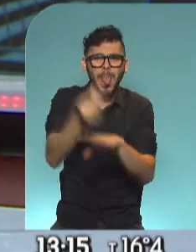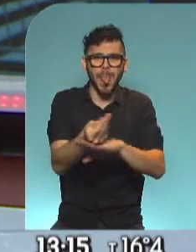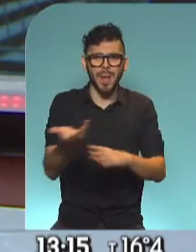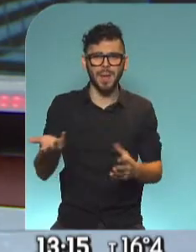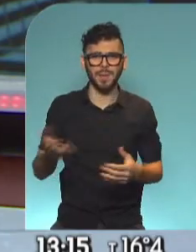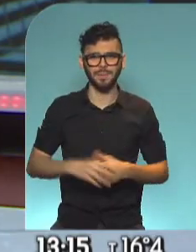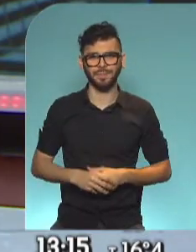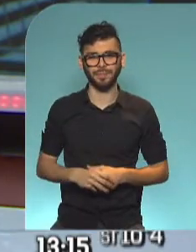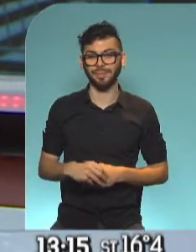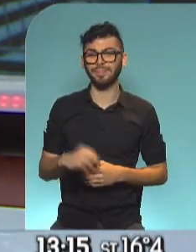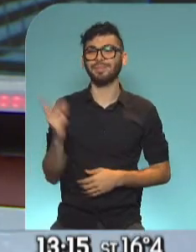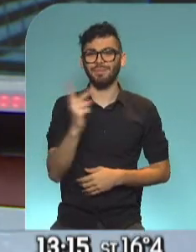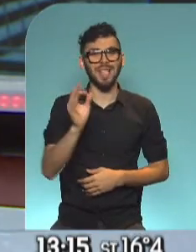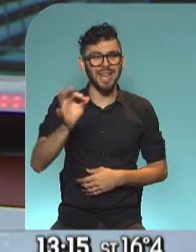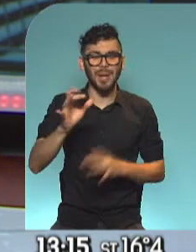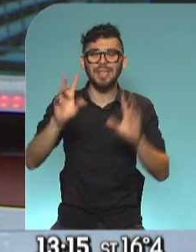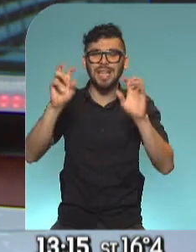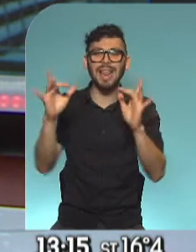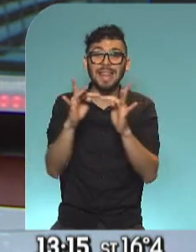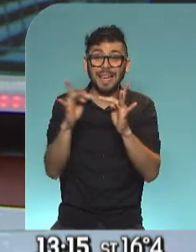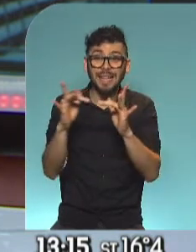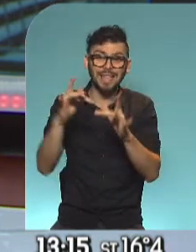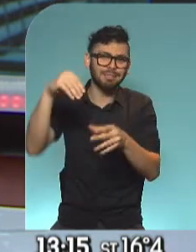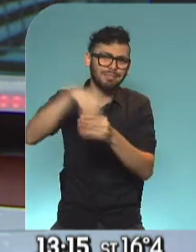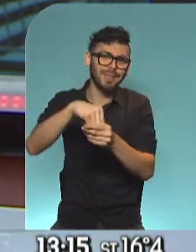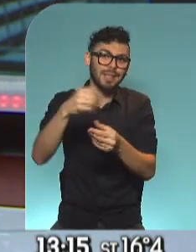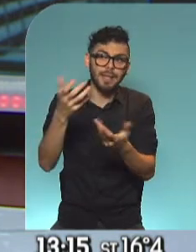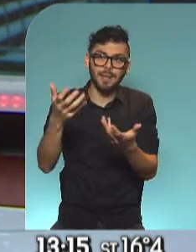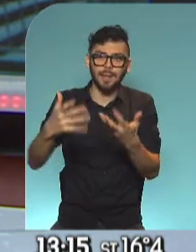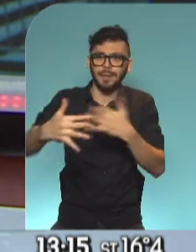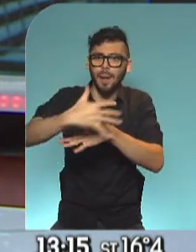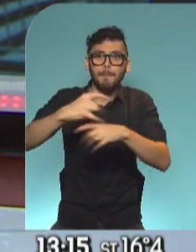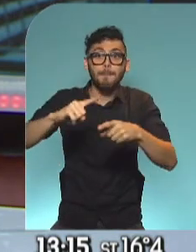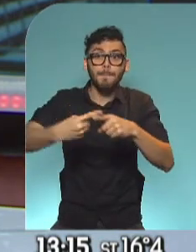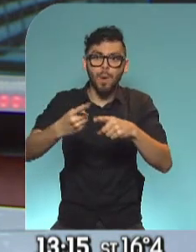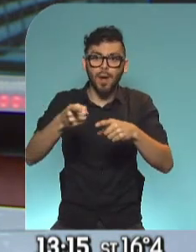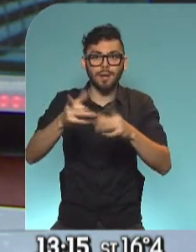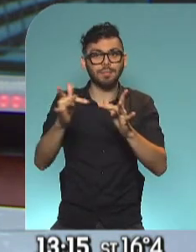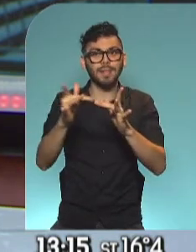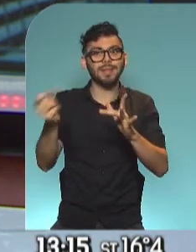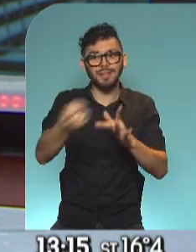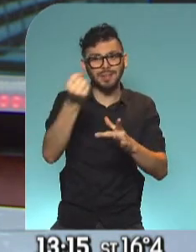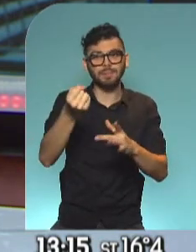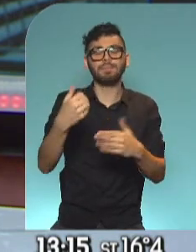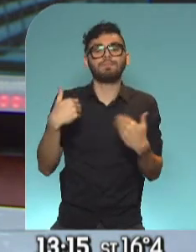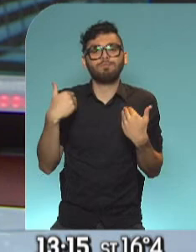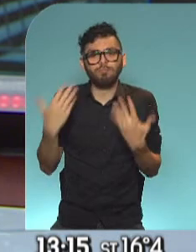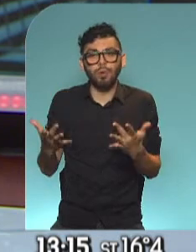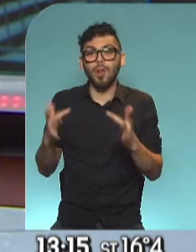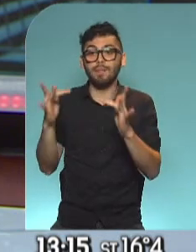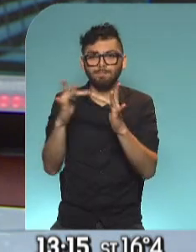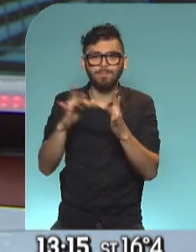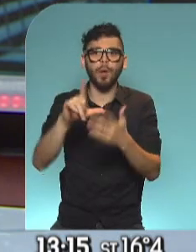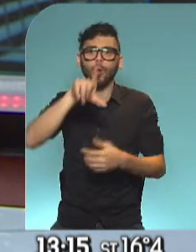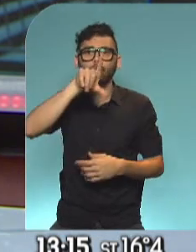y Rulo, que las redes sociales juegan un rol importantísimo actualmente en la política, y de hecho a través de las redes sociales, a través